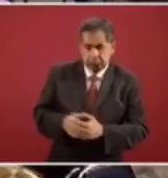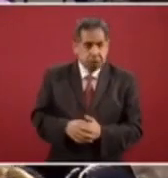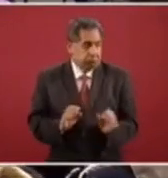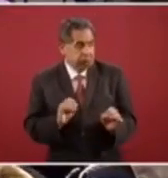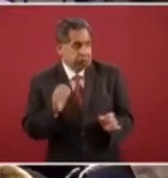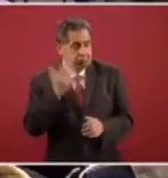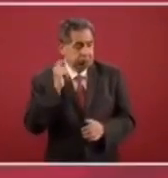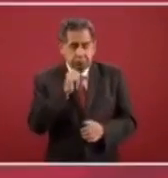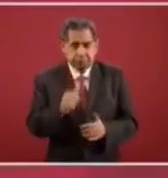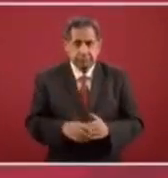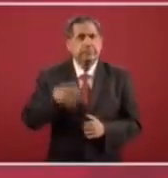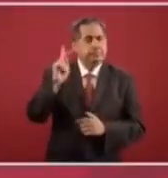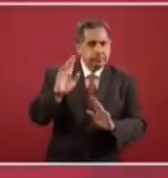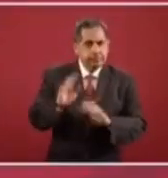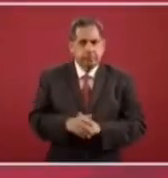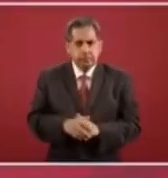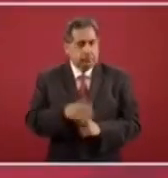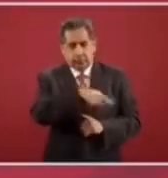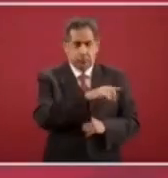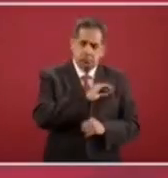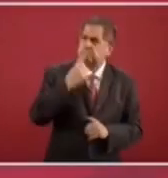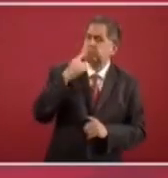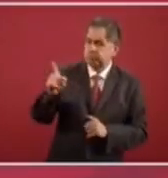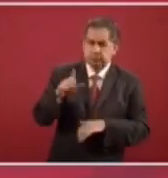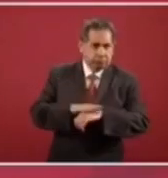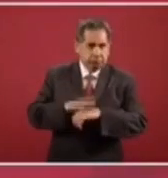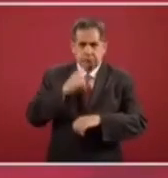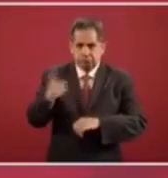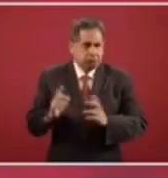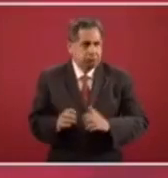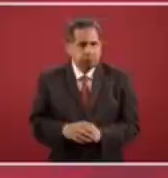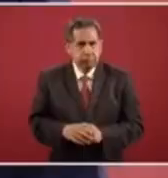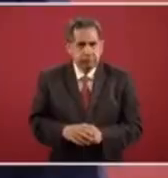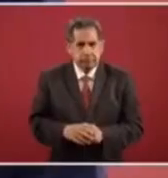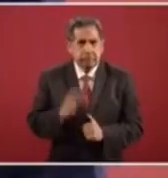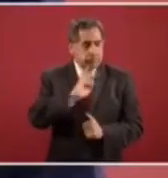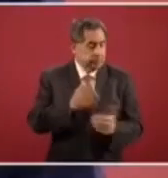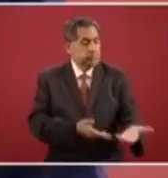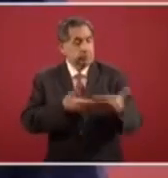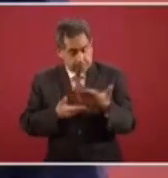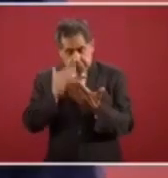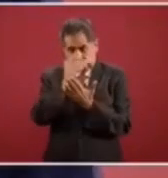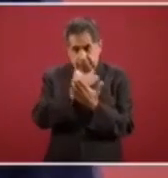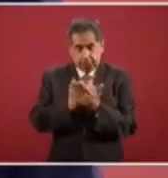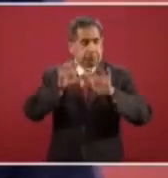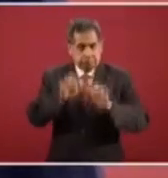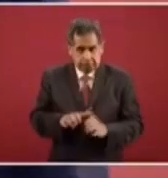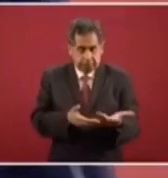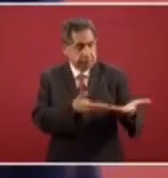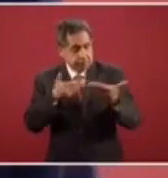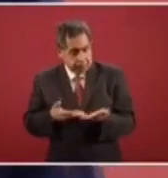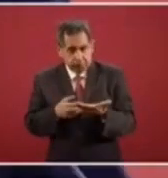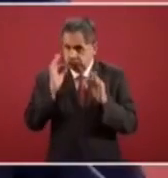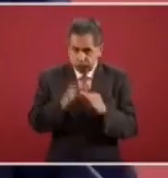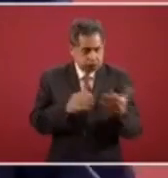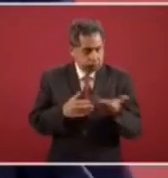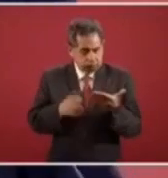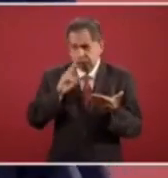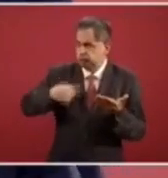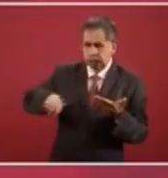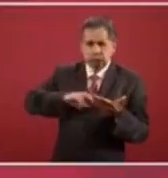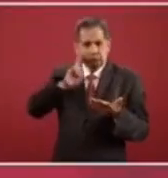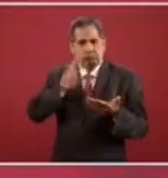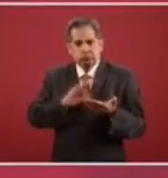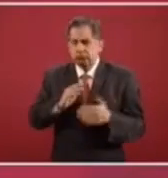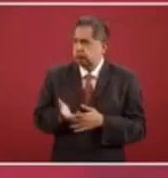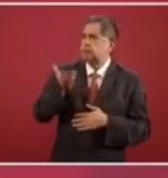No. Pero pues ellos pueden hacerlo, y si nos presentan un escrito en esos términos, nosotros